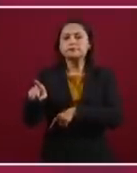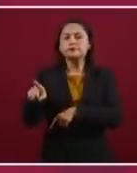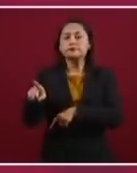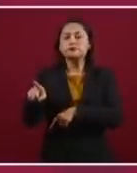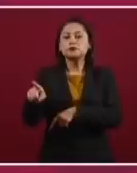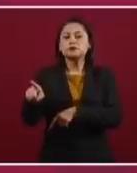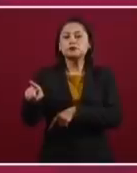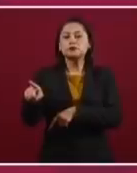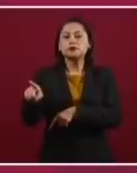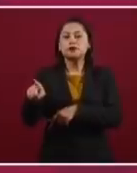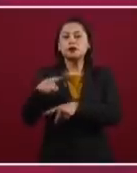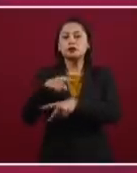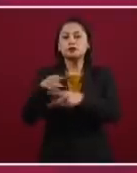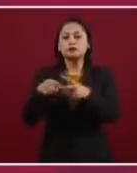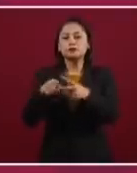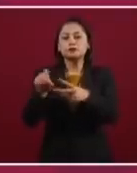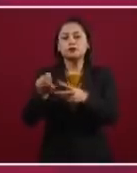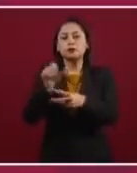la